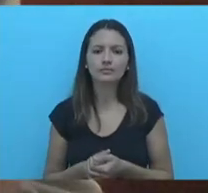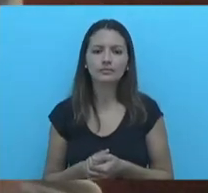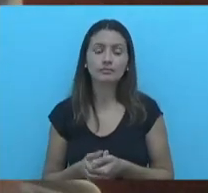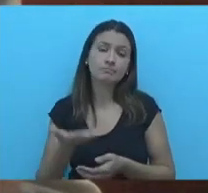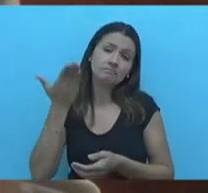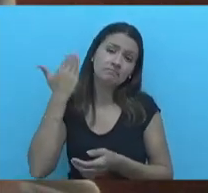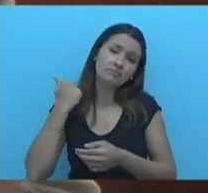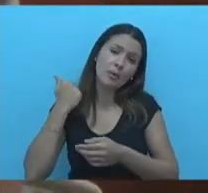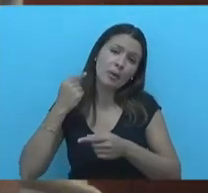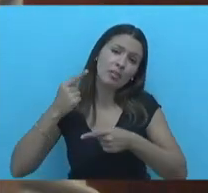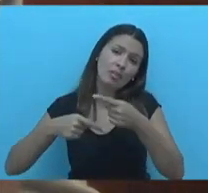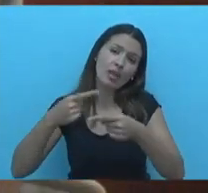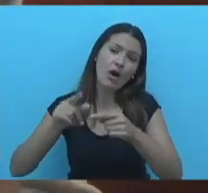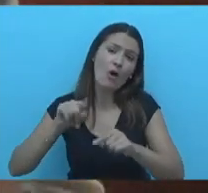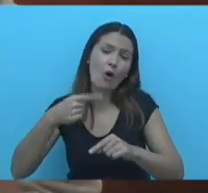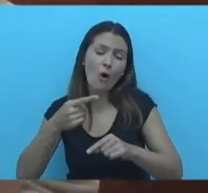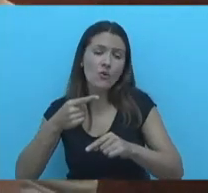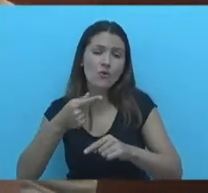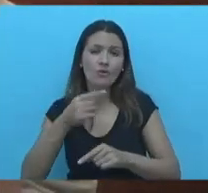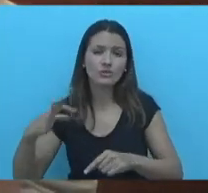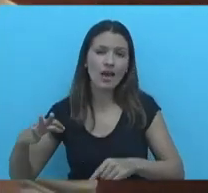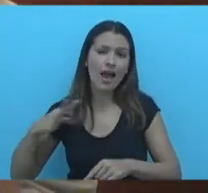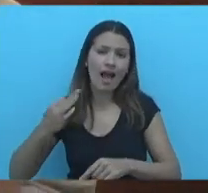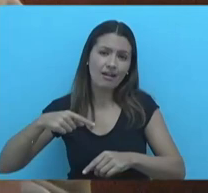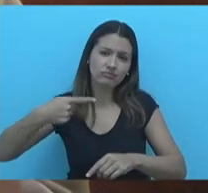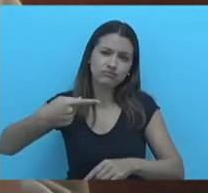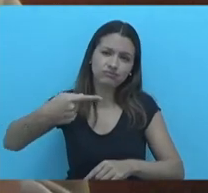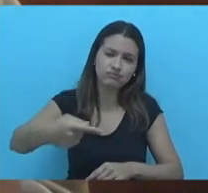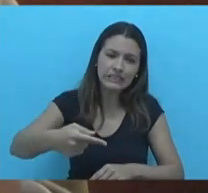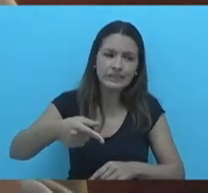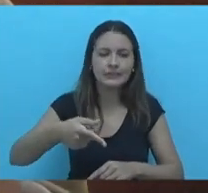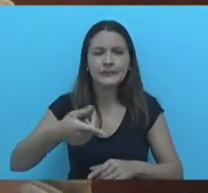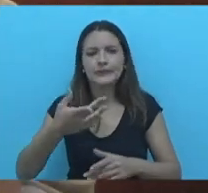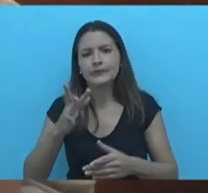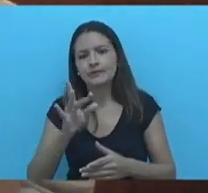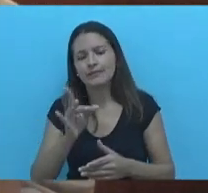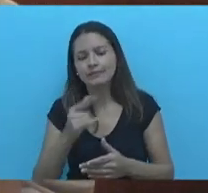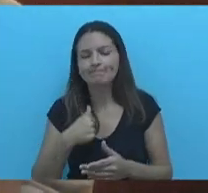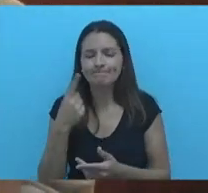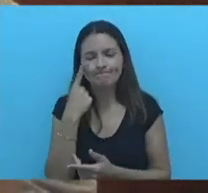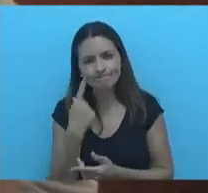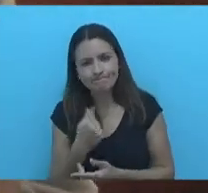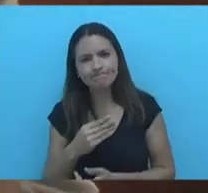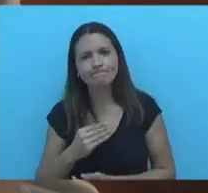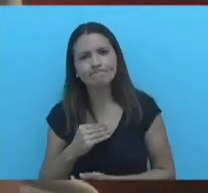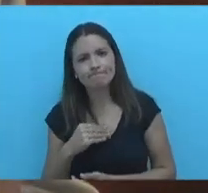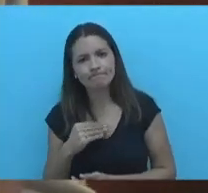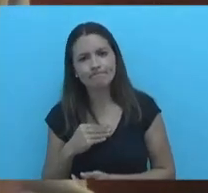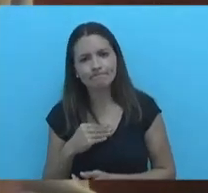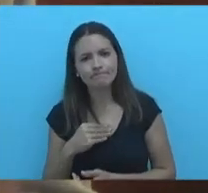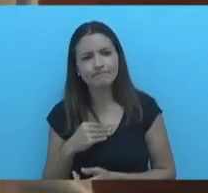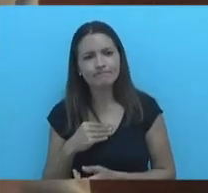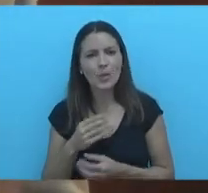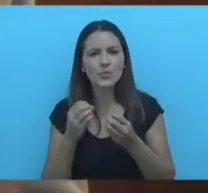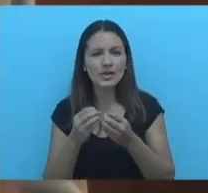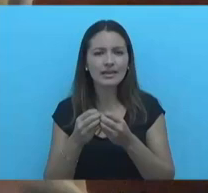que pasó en otras décadas posteriores, realmente no puede dejar de entristecerse y lamentar, porque cuando se olvidó ese